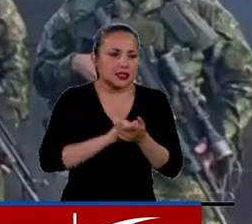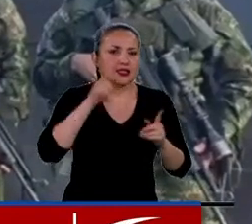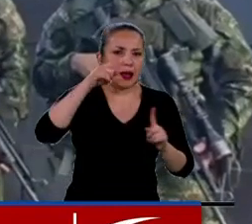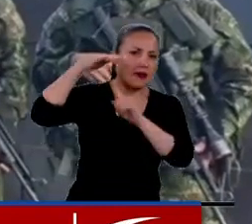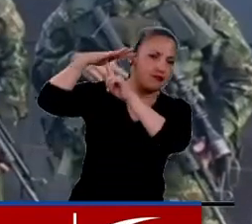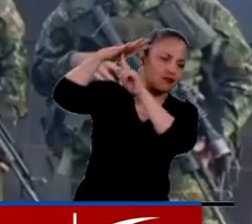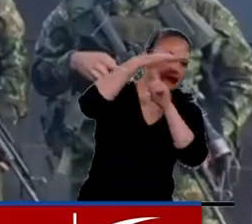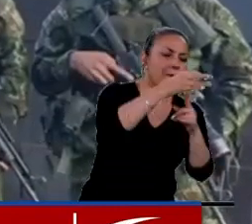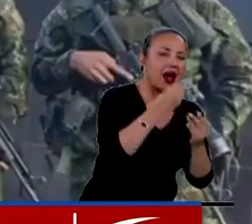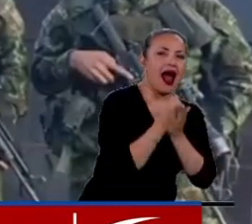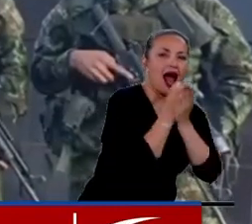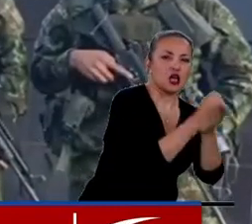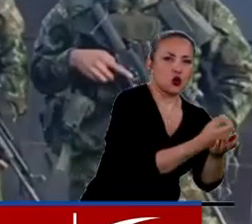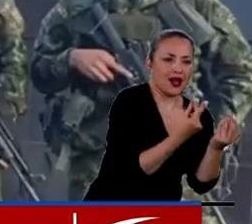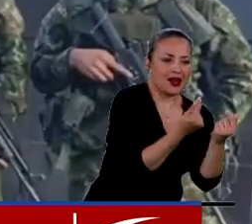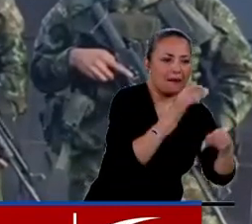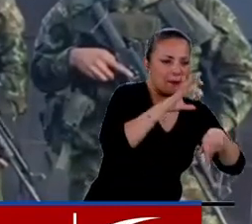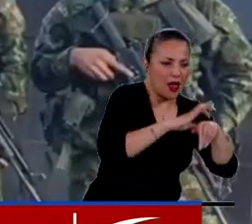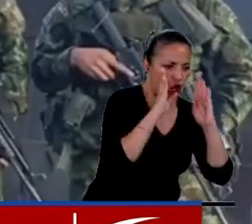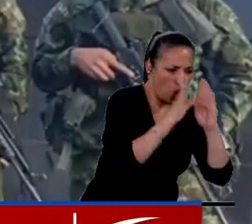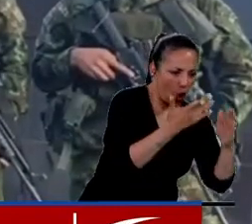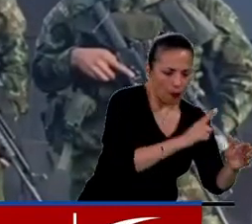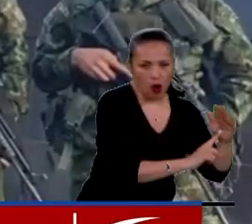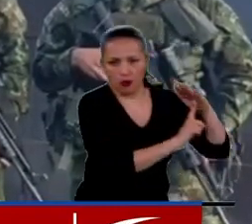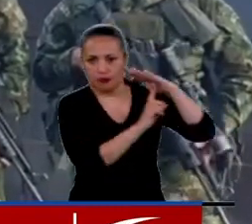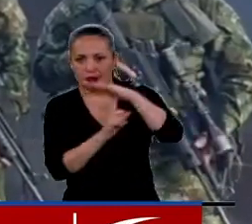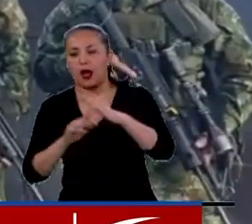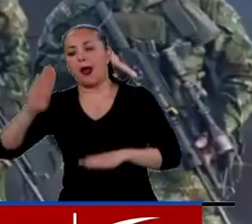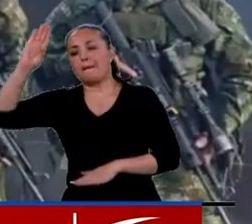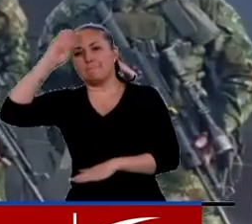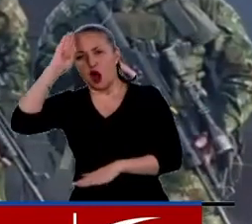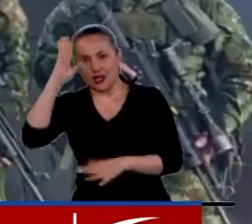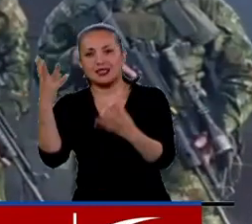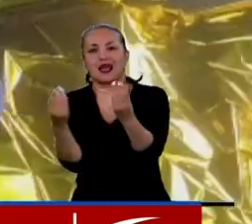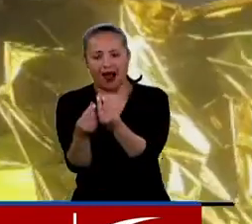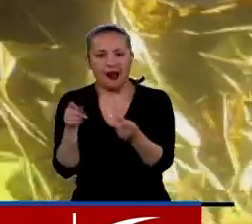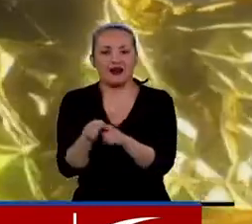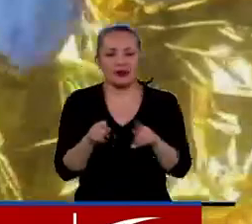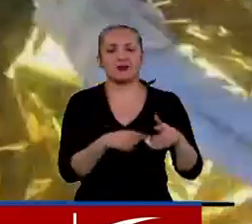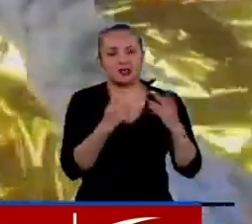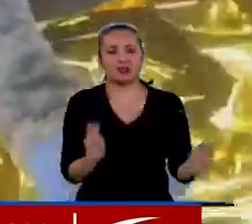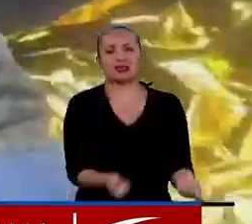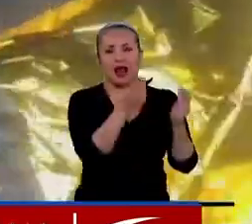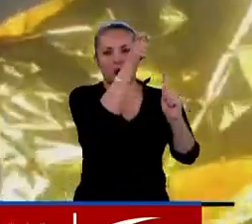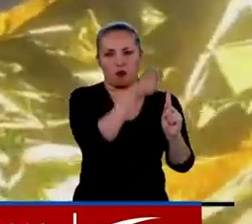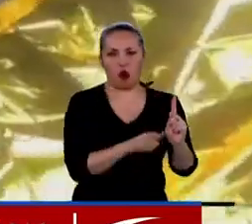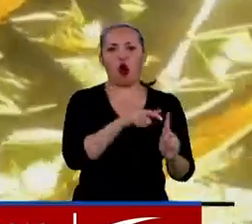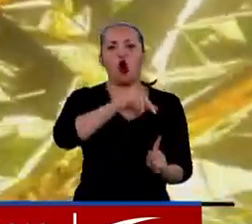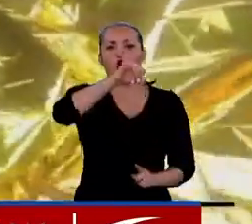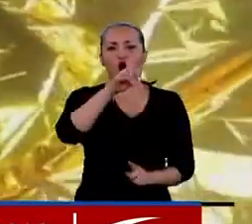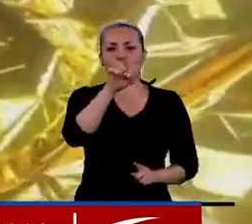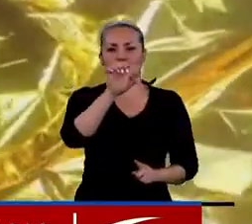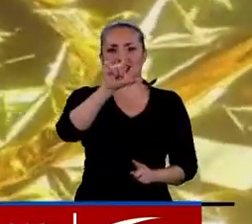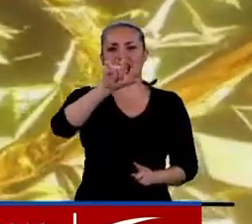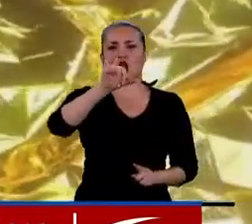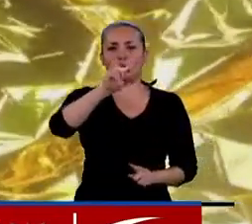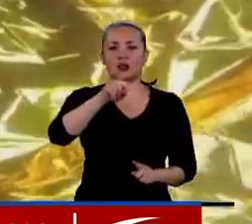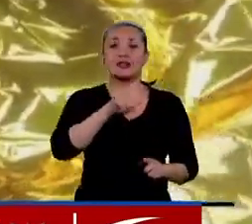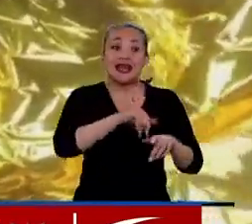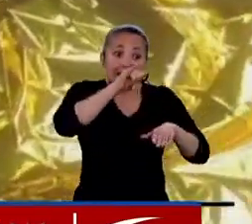una evacuación aeromédica, y la Policía Nacional, logramos salvarle la vida a don José Luis. En la aeronave recibió los primeros auxilios.